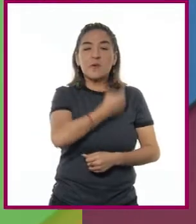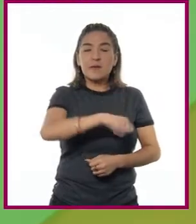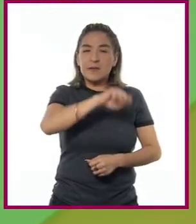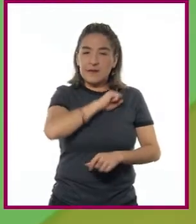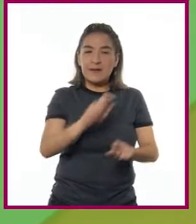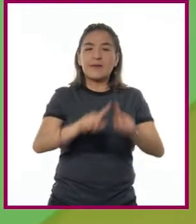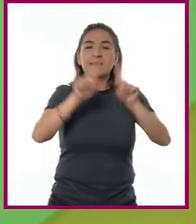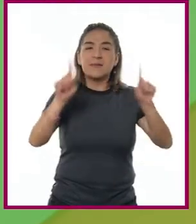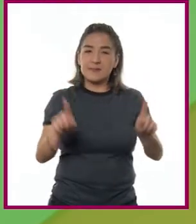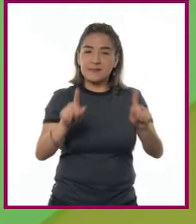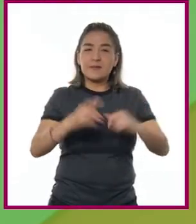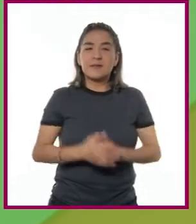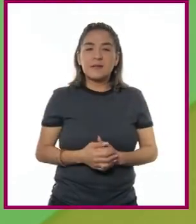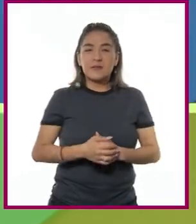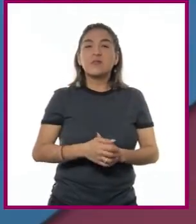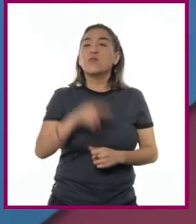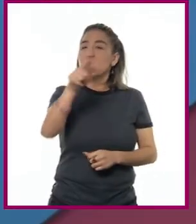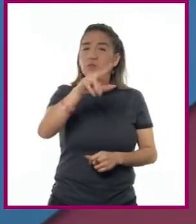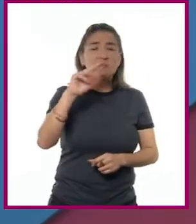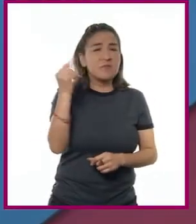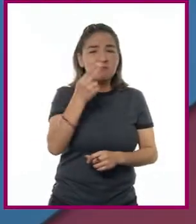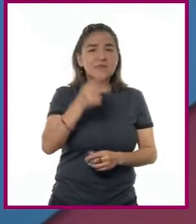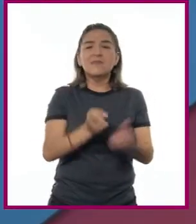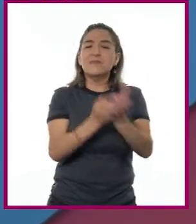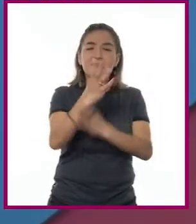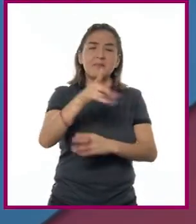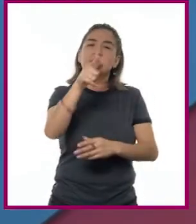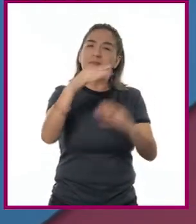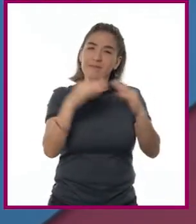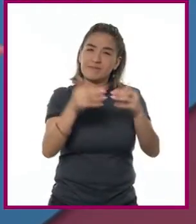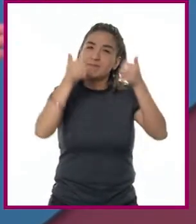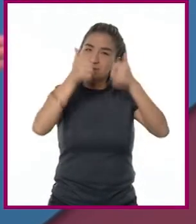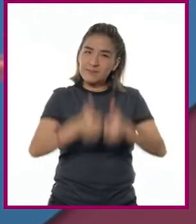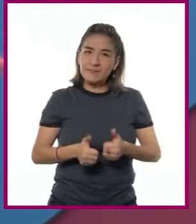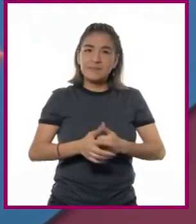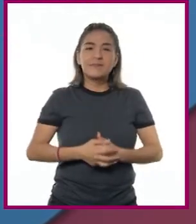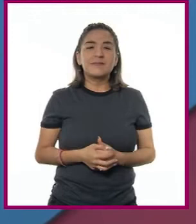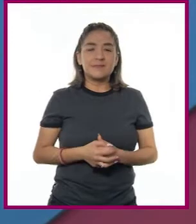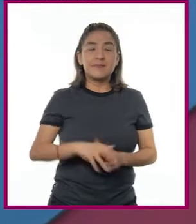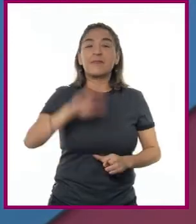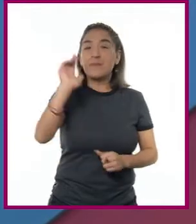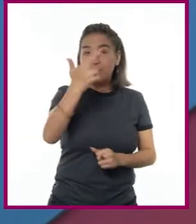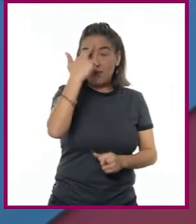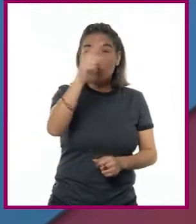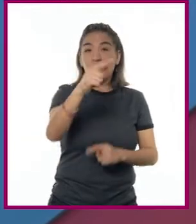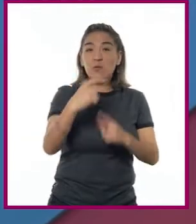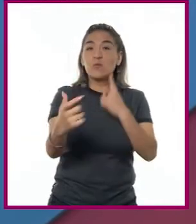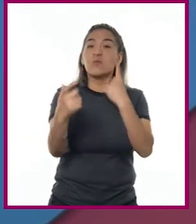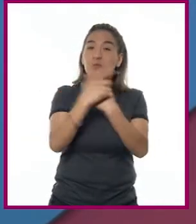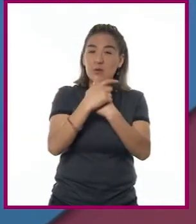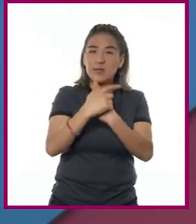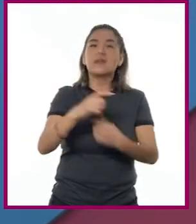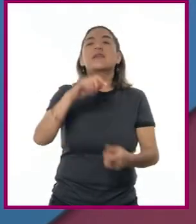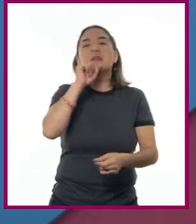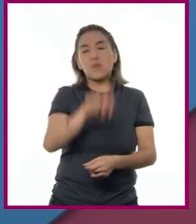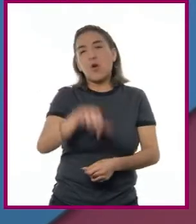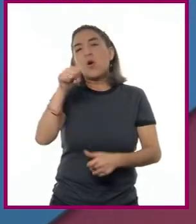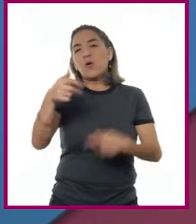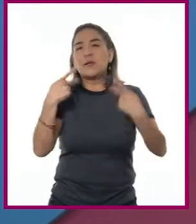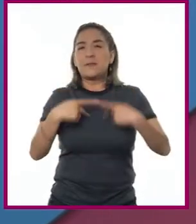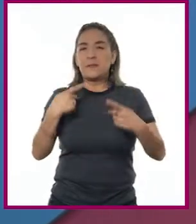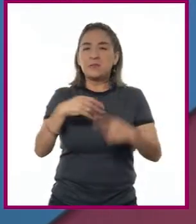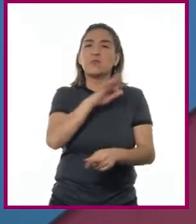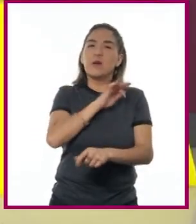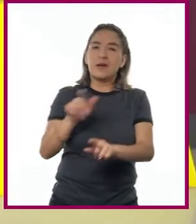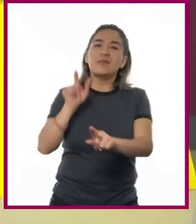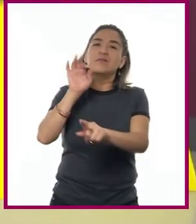sana distancia y, si no es necesario, no salir de casa. Recuerden que al protegernos nosotros, protegemos a las y